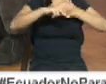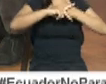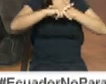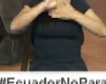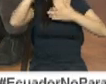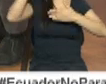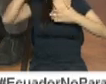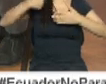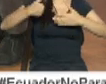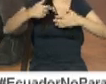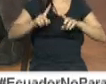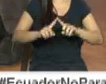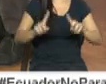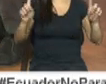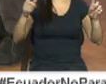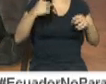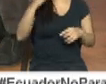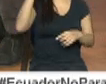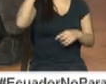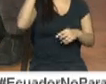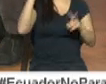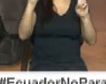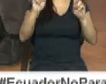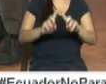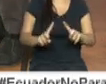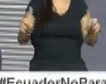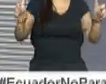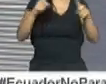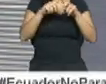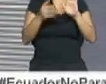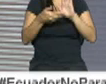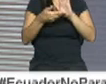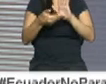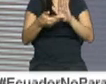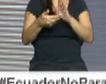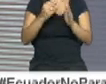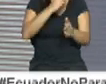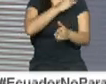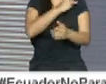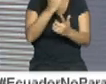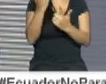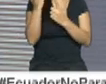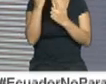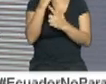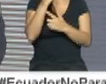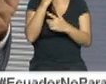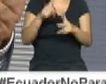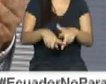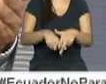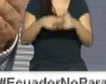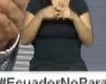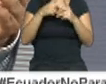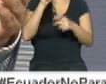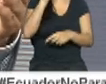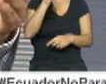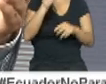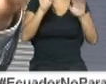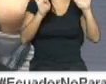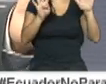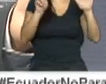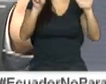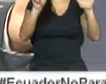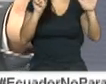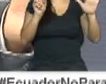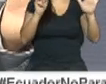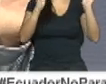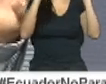Armadas ecuatorianas es totalmente diferente. Y un poco el modelo este de las Fuerzas Armadas ecuatorianas a partir del año 70, cuando hubo el